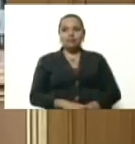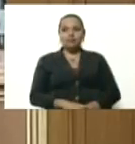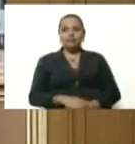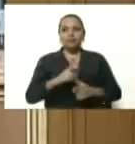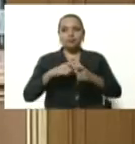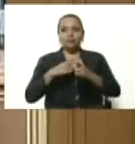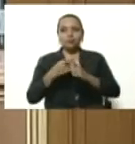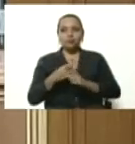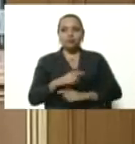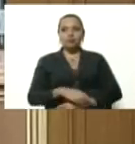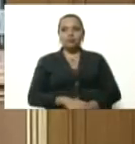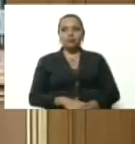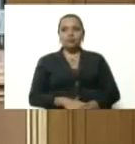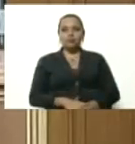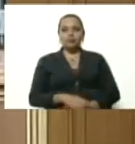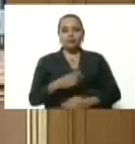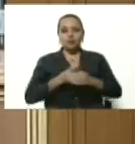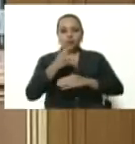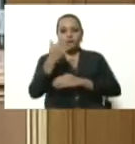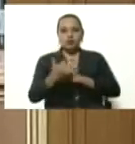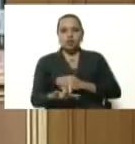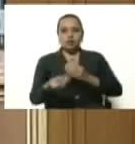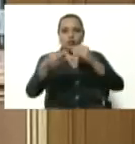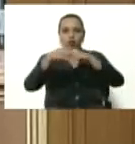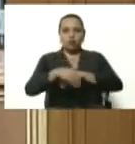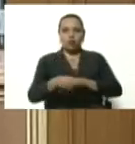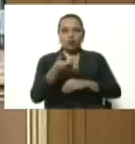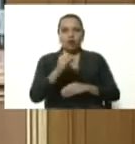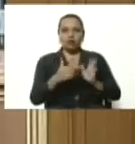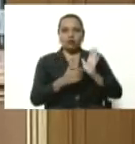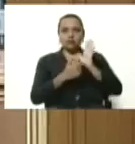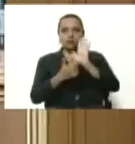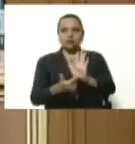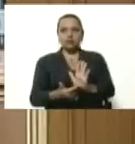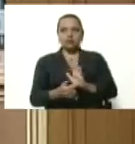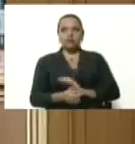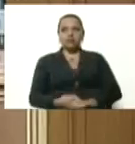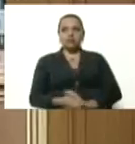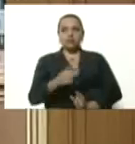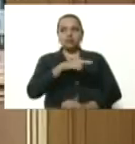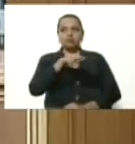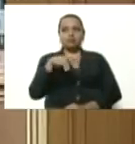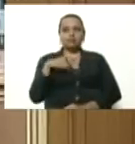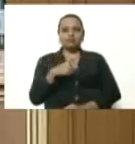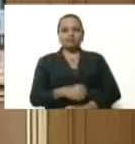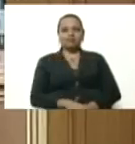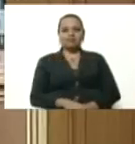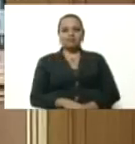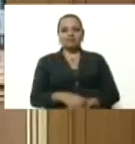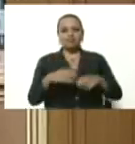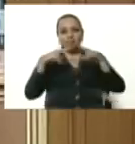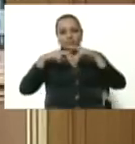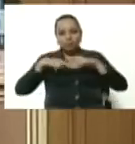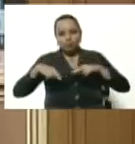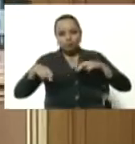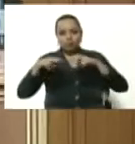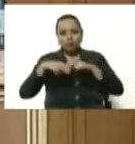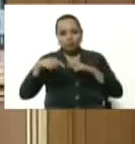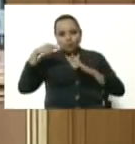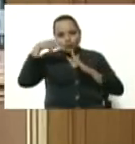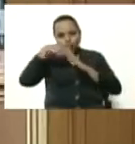Entonces, se trata de este proyecto de acuerdo que está acá, que vamos a analizar